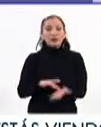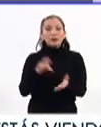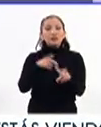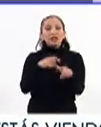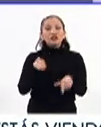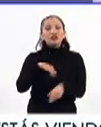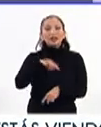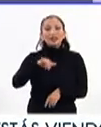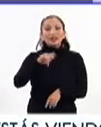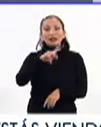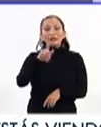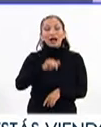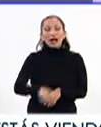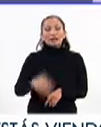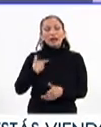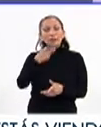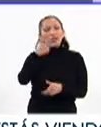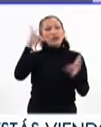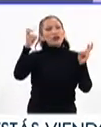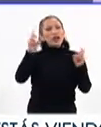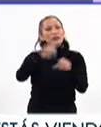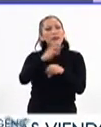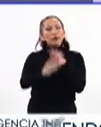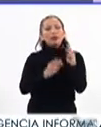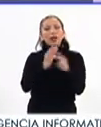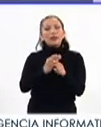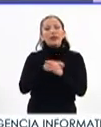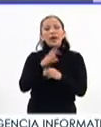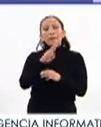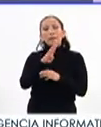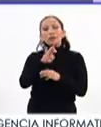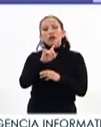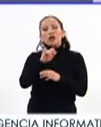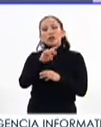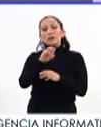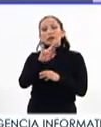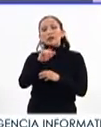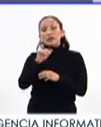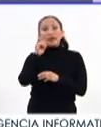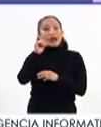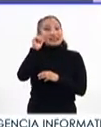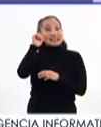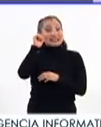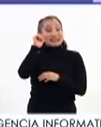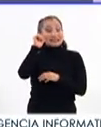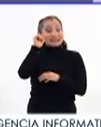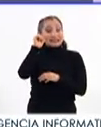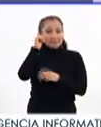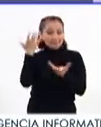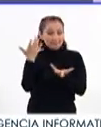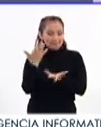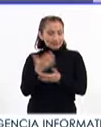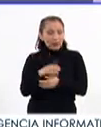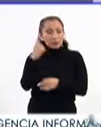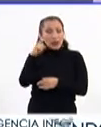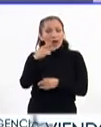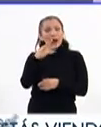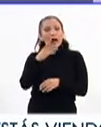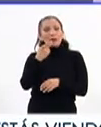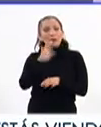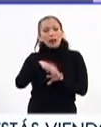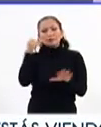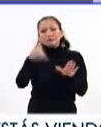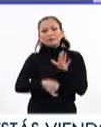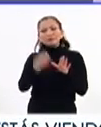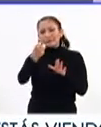Gracias por seguir con nosotros en Interfaz. Estamos hablando del Día Mundial de la Biodiversidad que se celebró ayer. Y bueno, justamente para hablar más